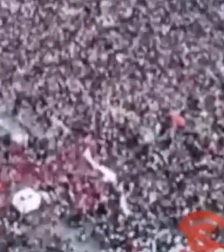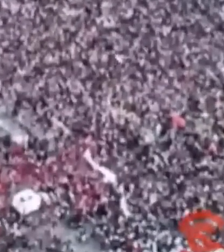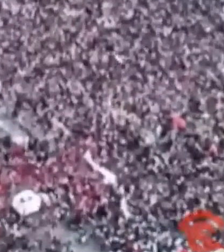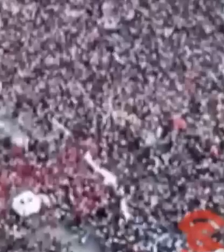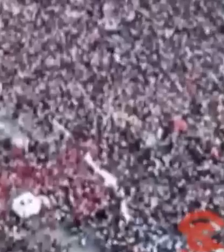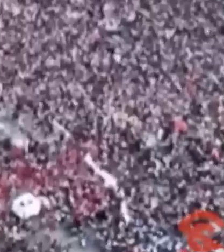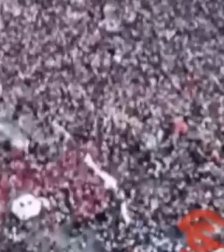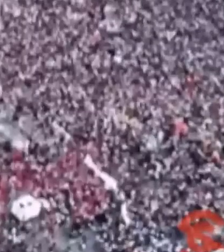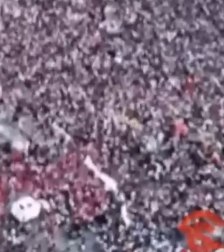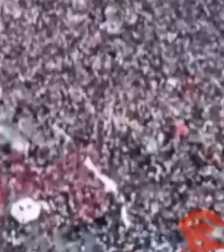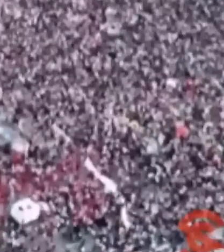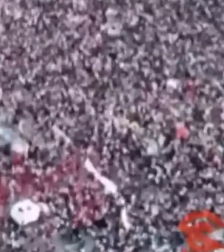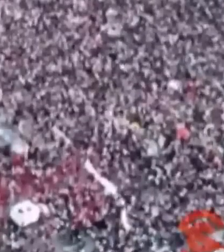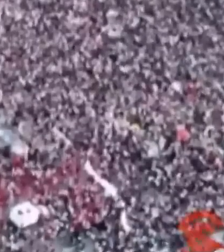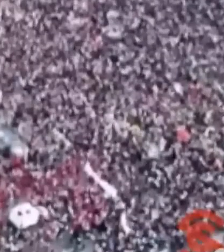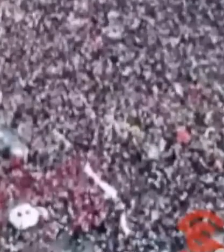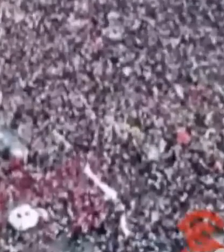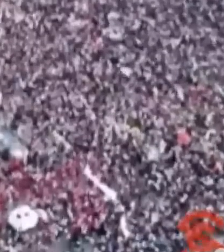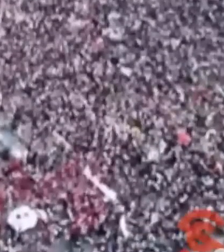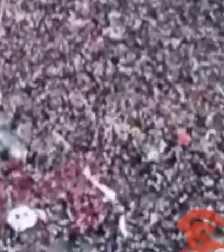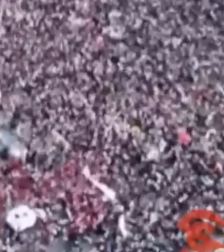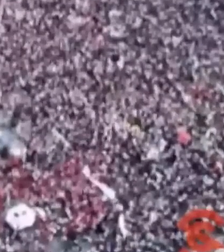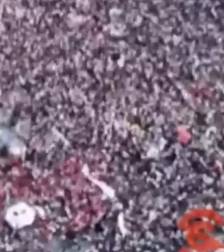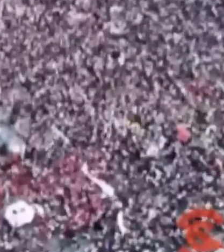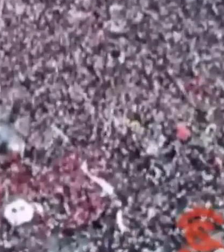Amigas, amigos,